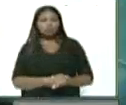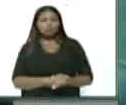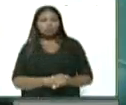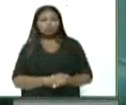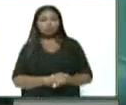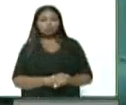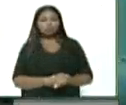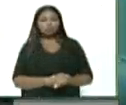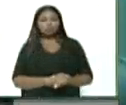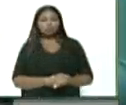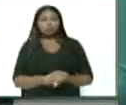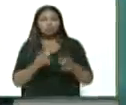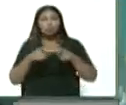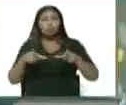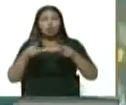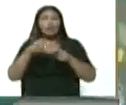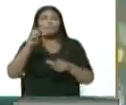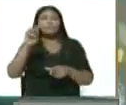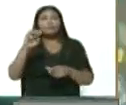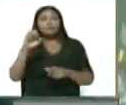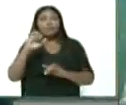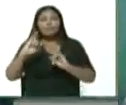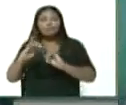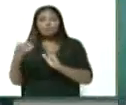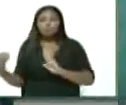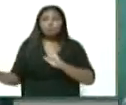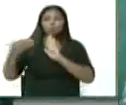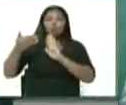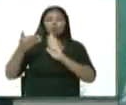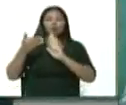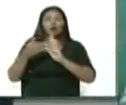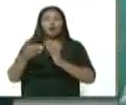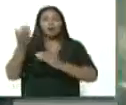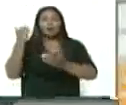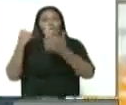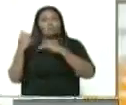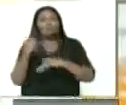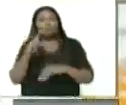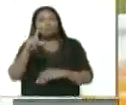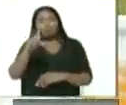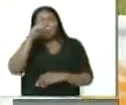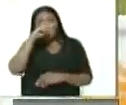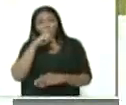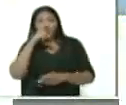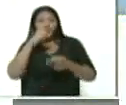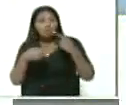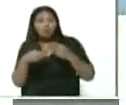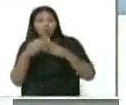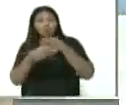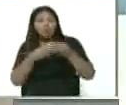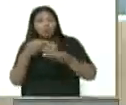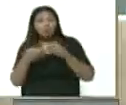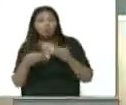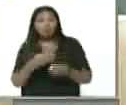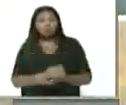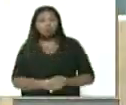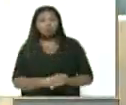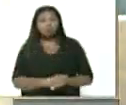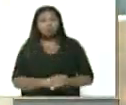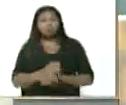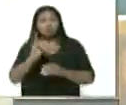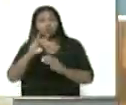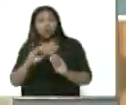nuestro de mariche el mismo que fue atacado bien y hace año y medio y allí se